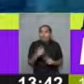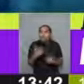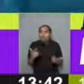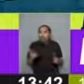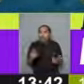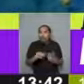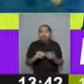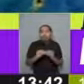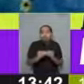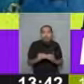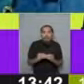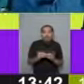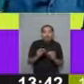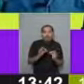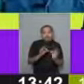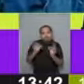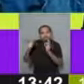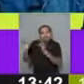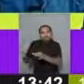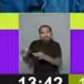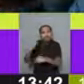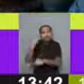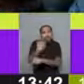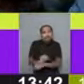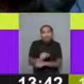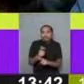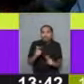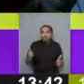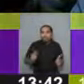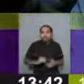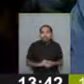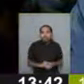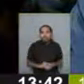en definitiva, para la redistribución de los internos es fundamental por la sobrepoblación que tenemos en estos momentos.